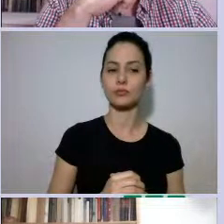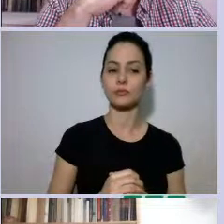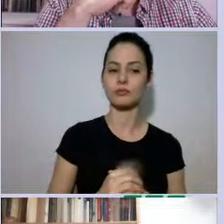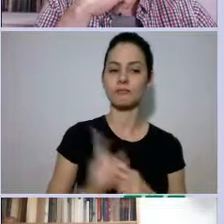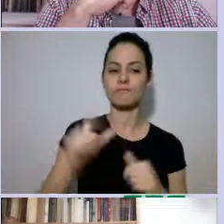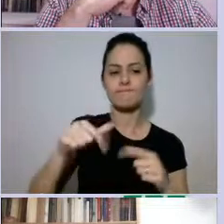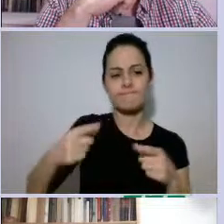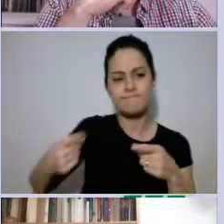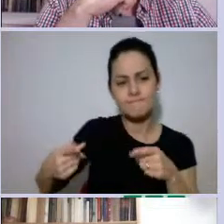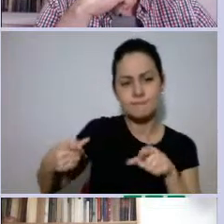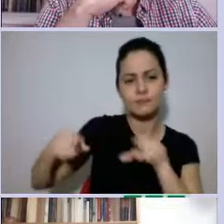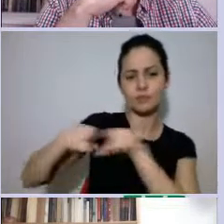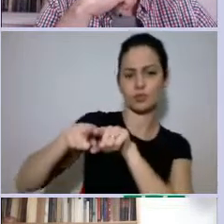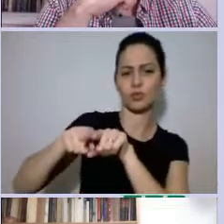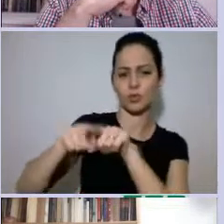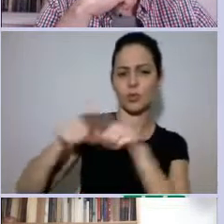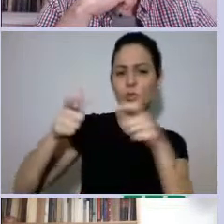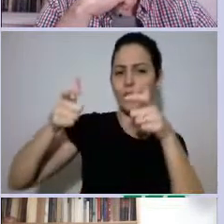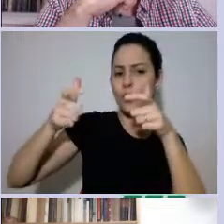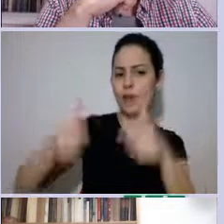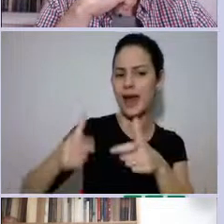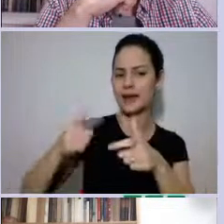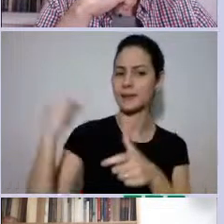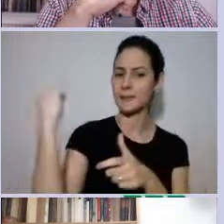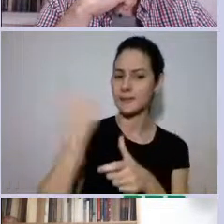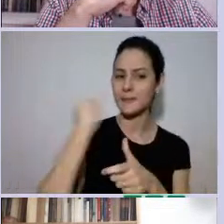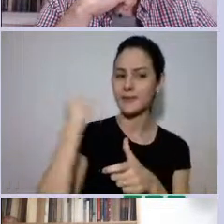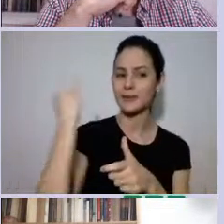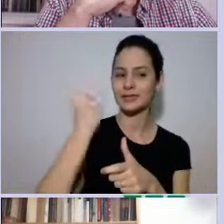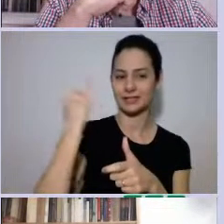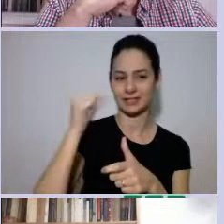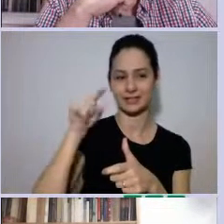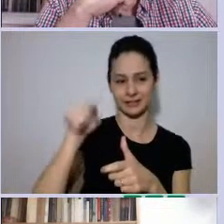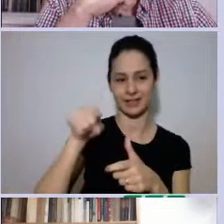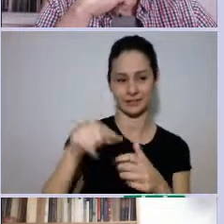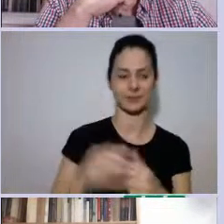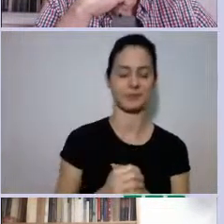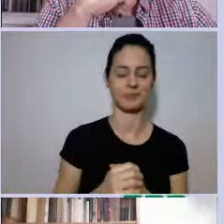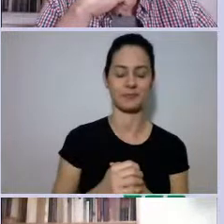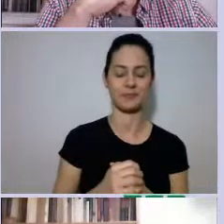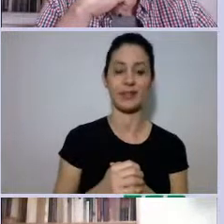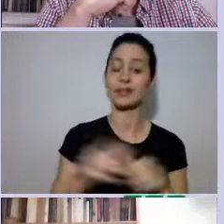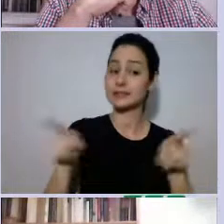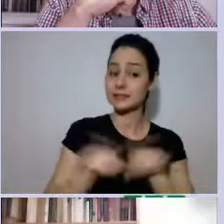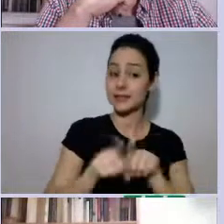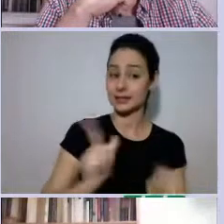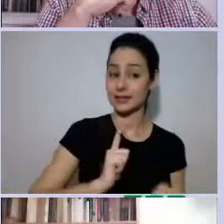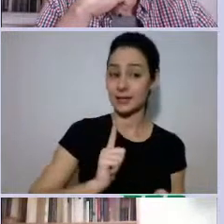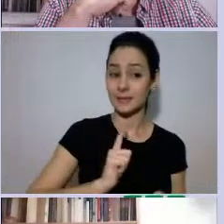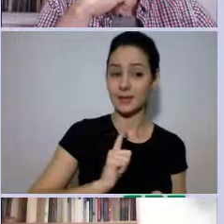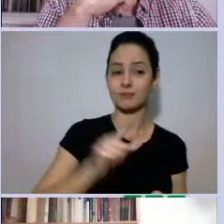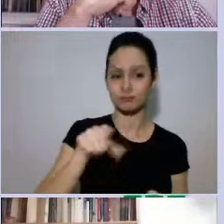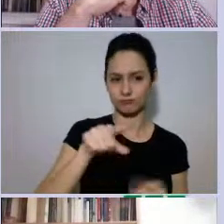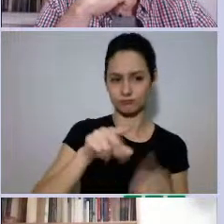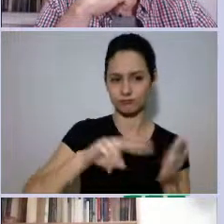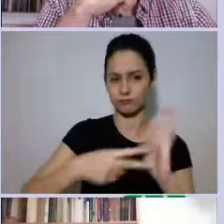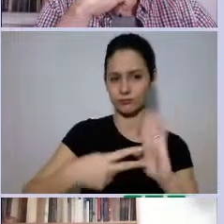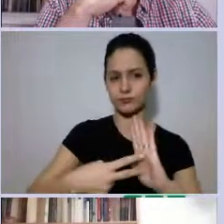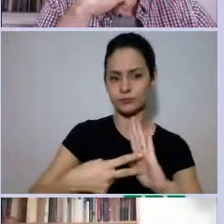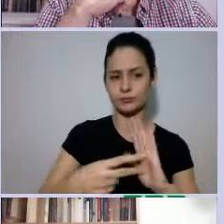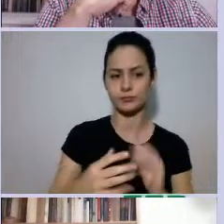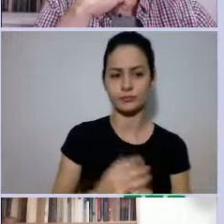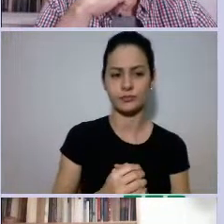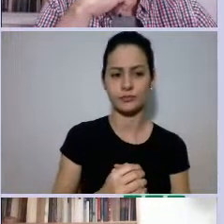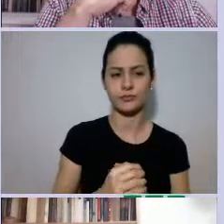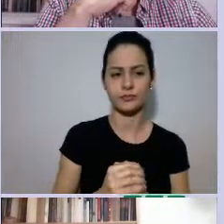correspondencia con un lugar importante en la cosmovisión. Y tiene también, en este sentido, acá es